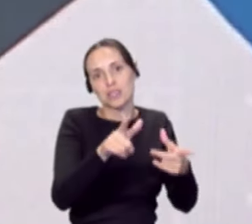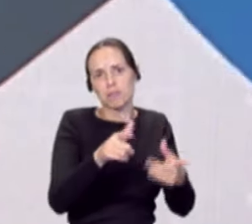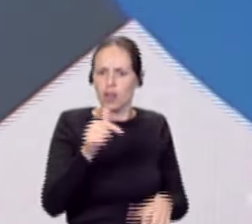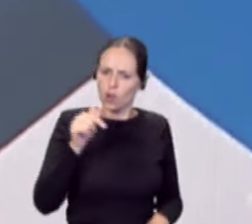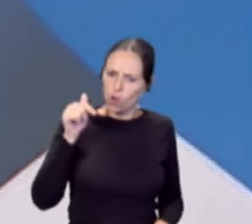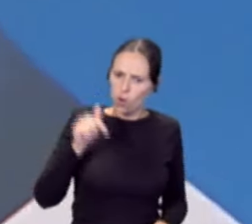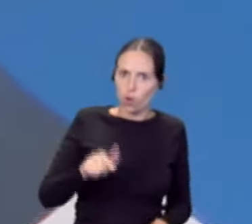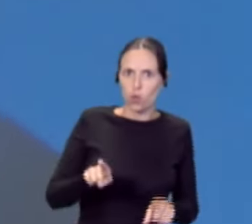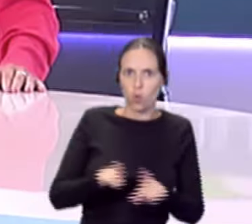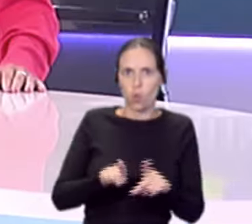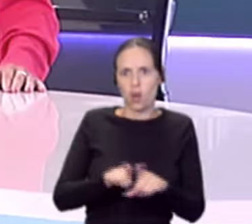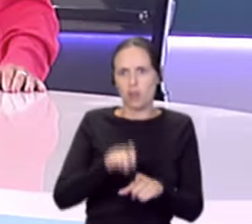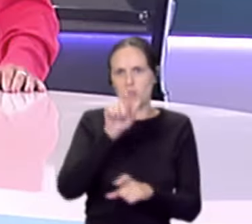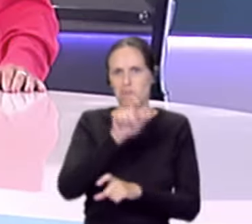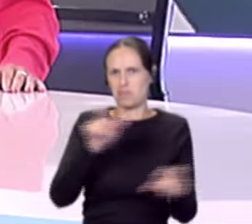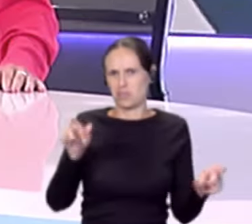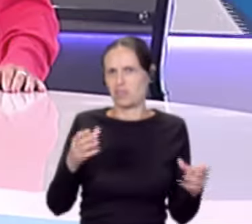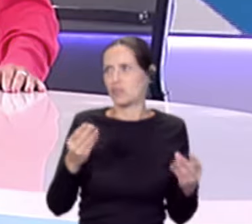tendencia también de muchas personas